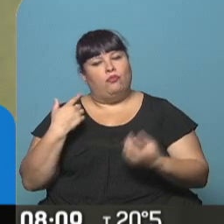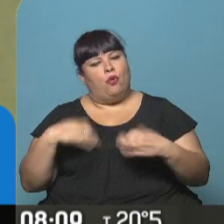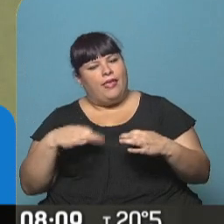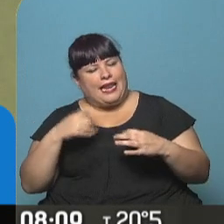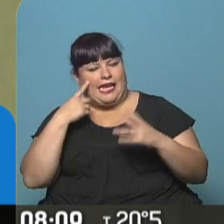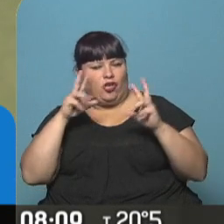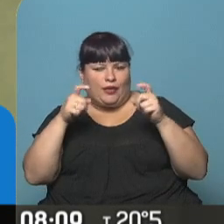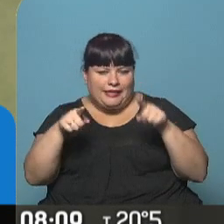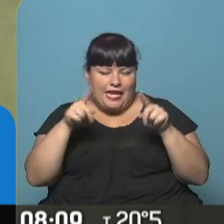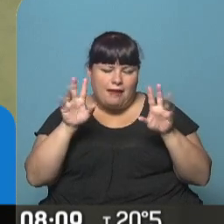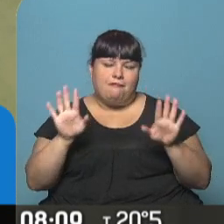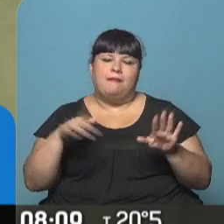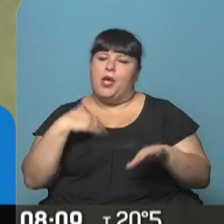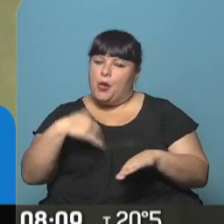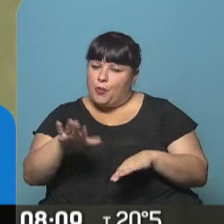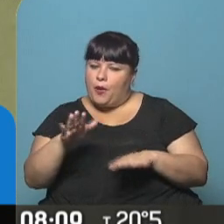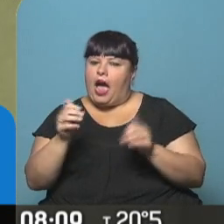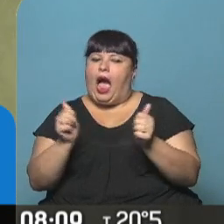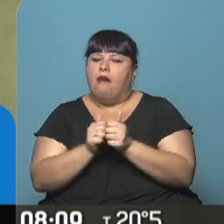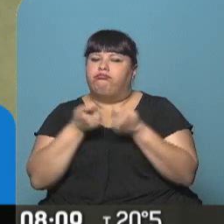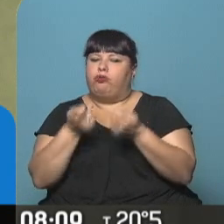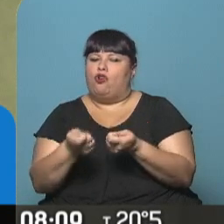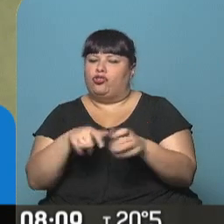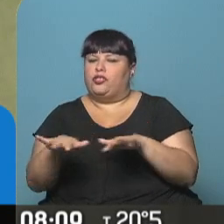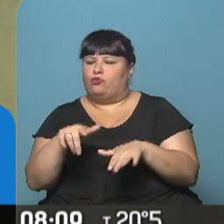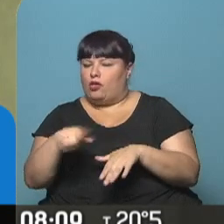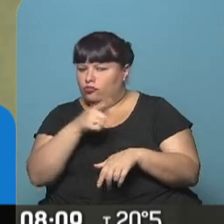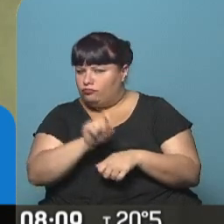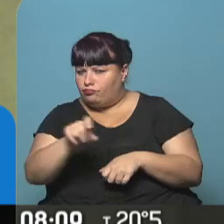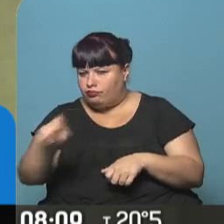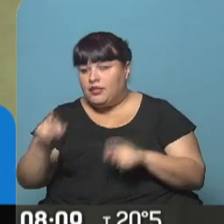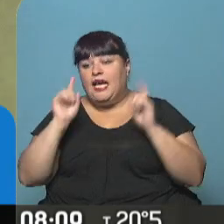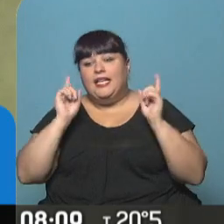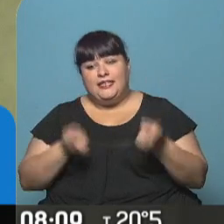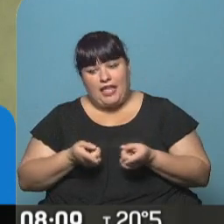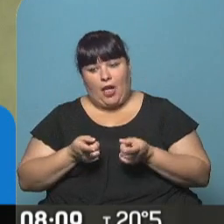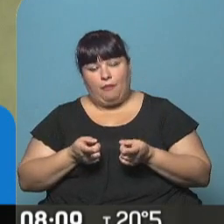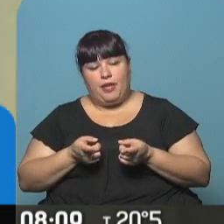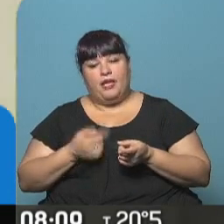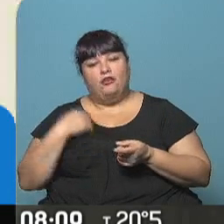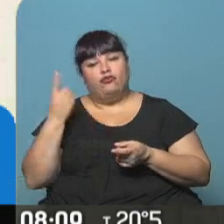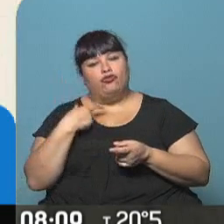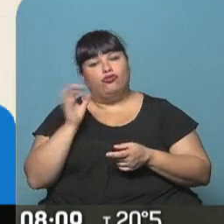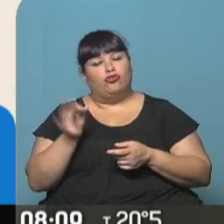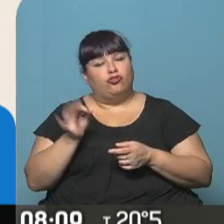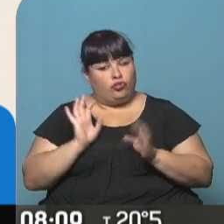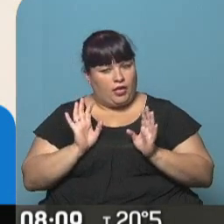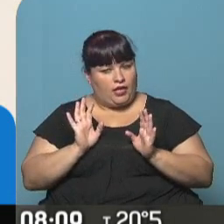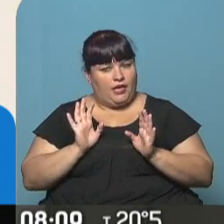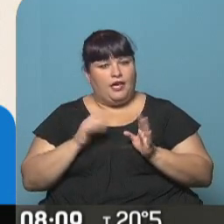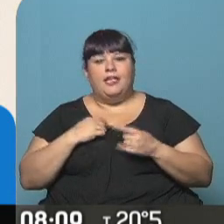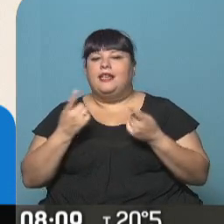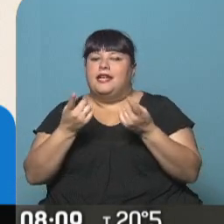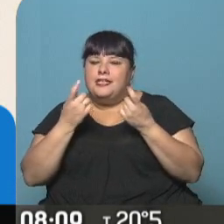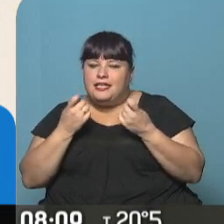a esto, vamos a estar al lado de estas situaciones y al mismo tiempo sabemos que